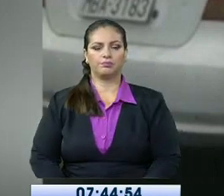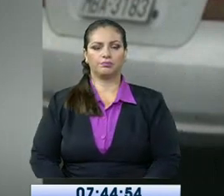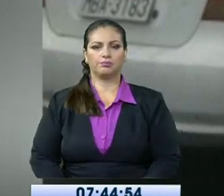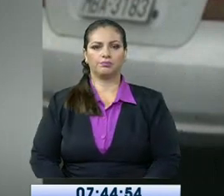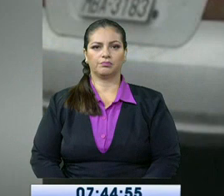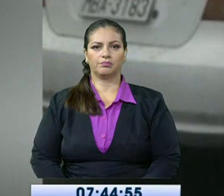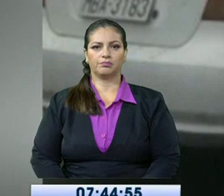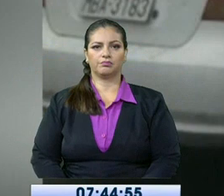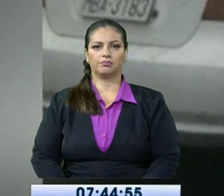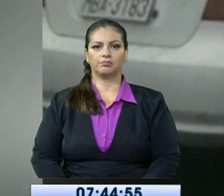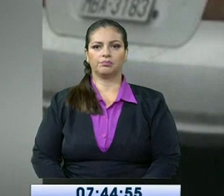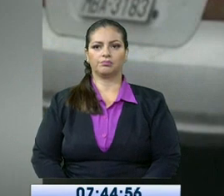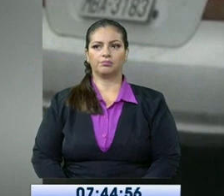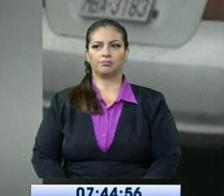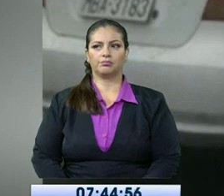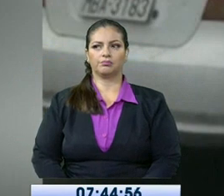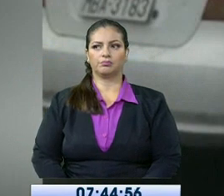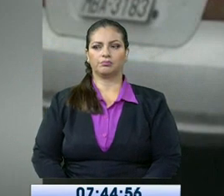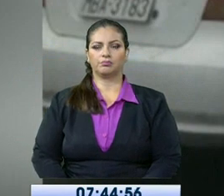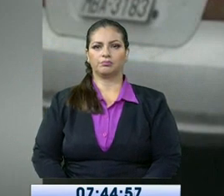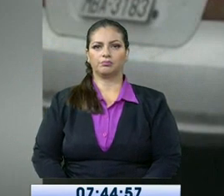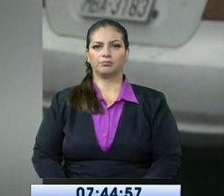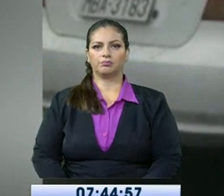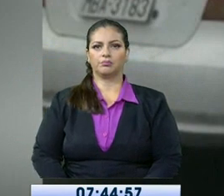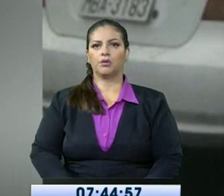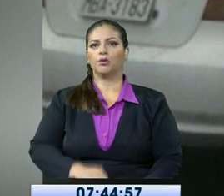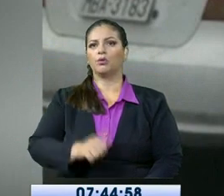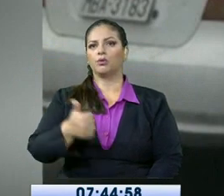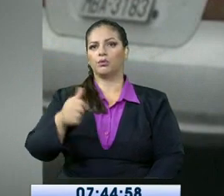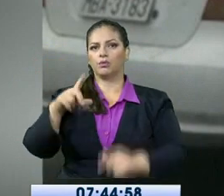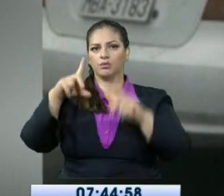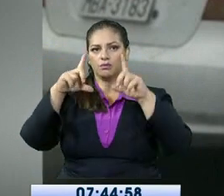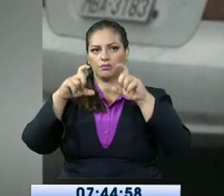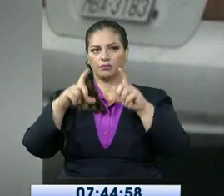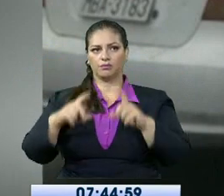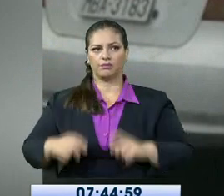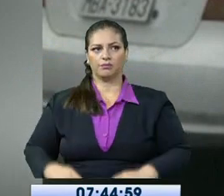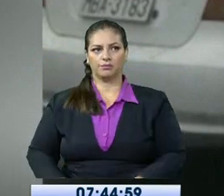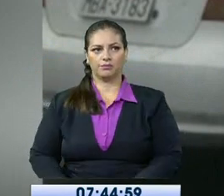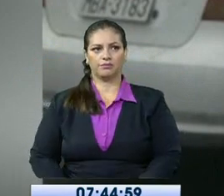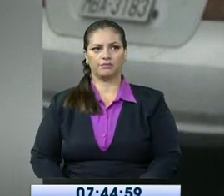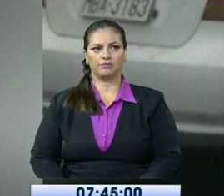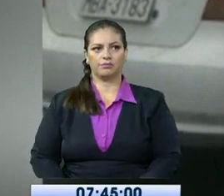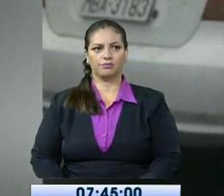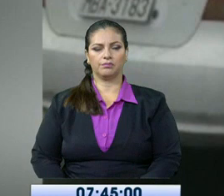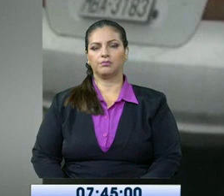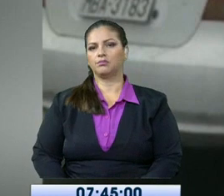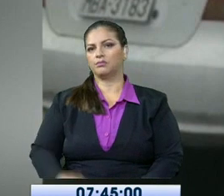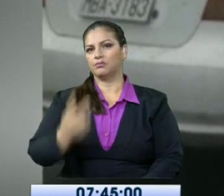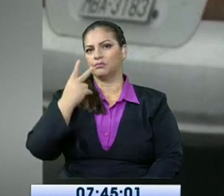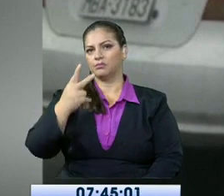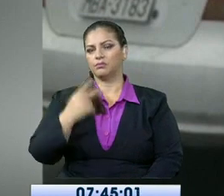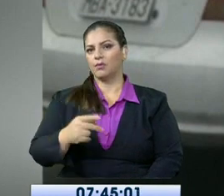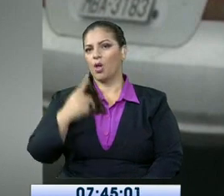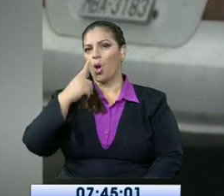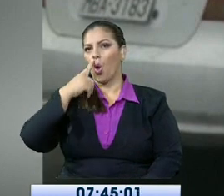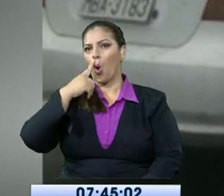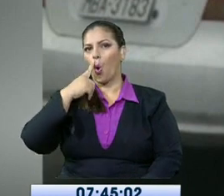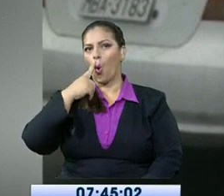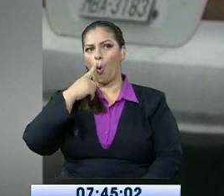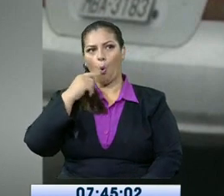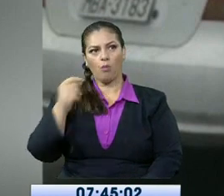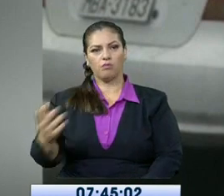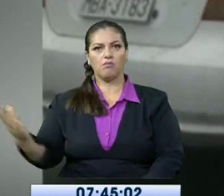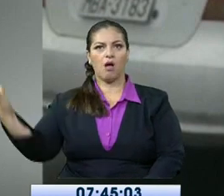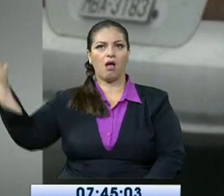Pónsela aquí en el Jimmy. Para ver si la podemos coger. Toma, y el señor va agarrando el colchón con ¿sí? la mano. Ah, sí. O sea, ni no siquiera es que